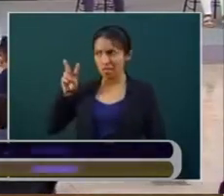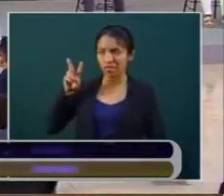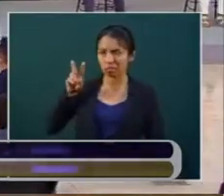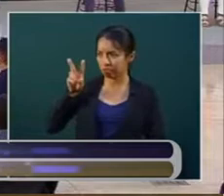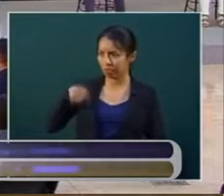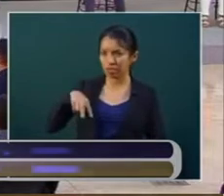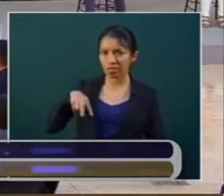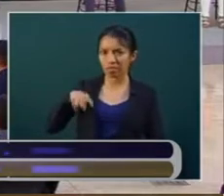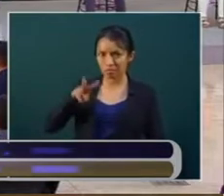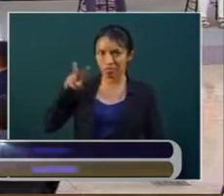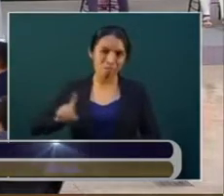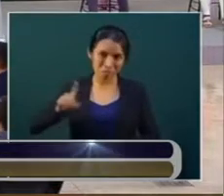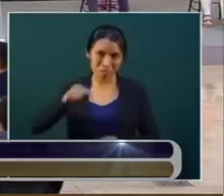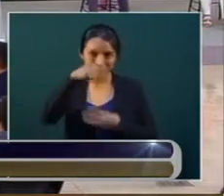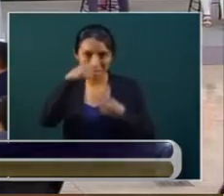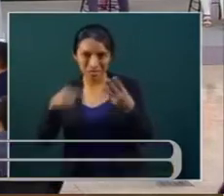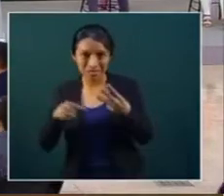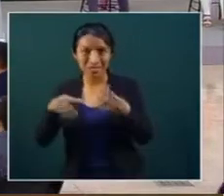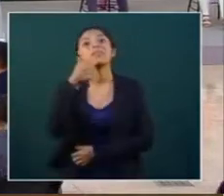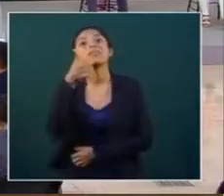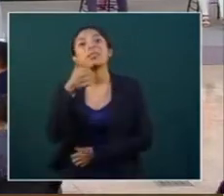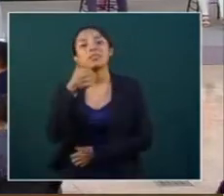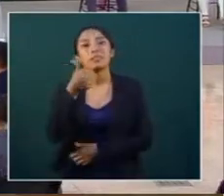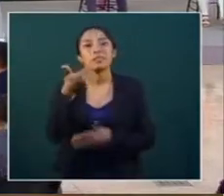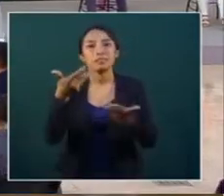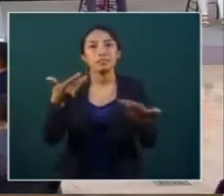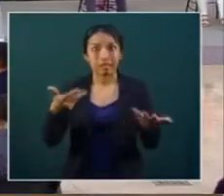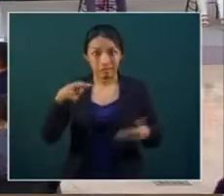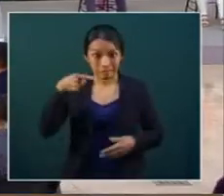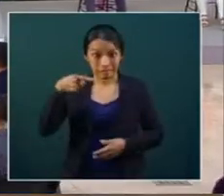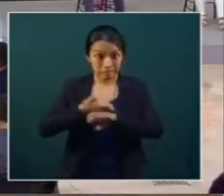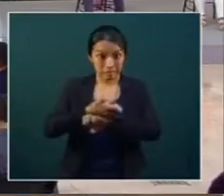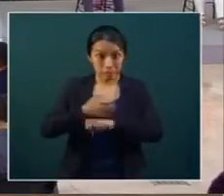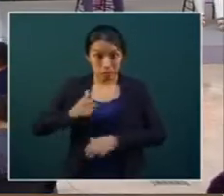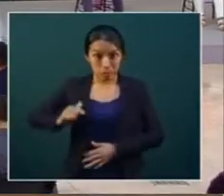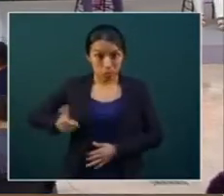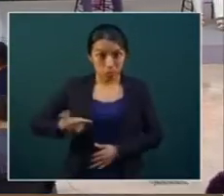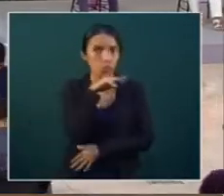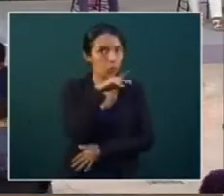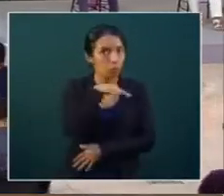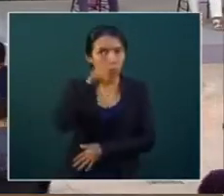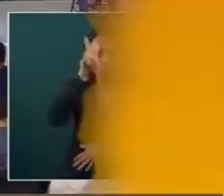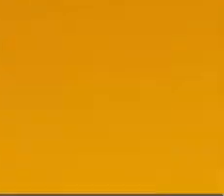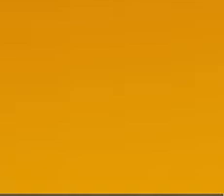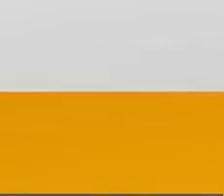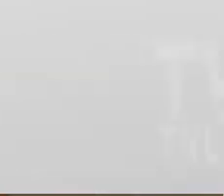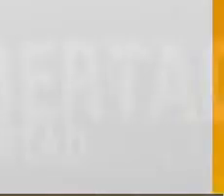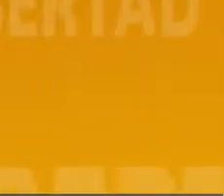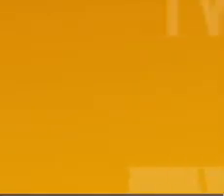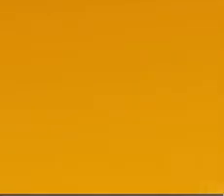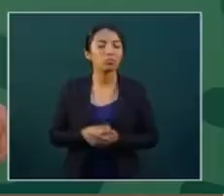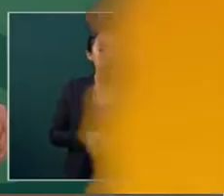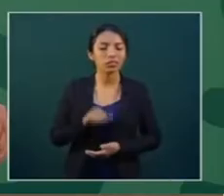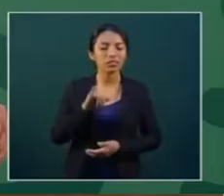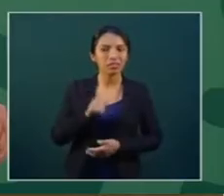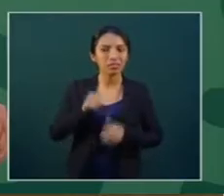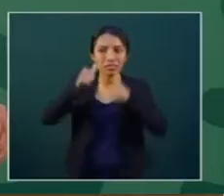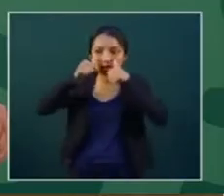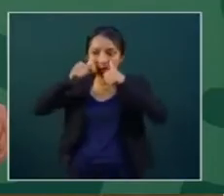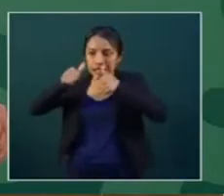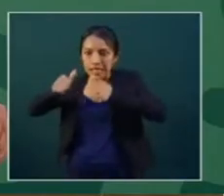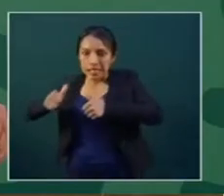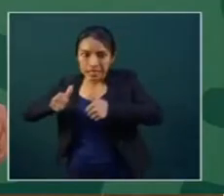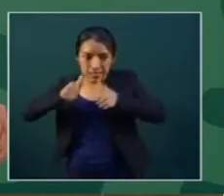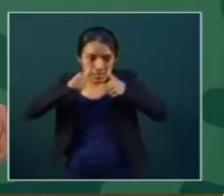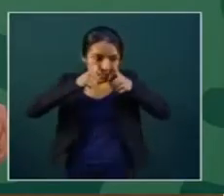Rosa Isela, sábado y domingo, total 26. Este es un estado que nos preocupa mucho y nos ocupa. El presidente informó que en